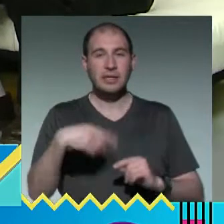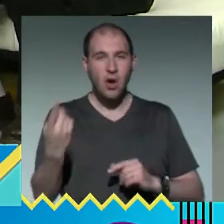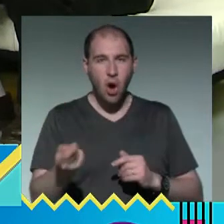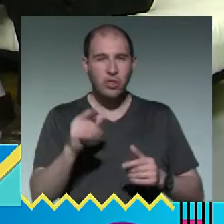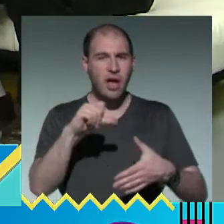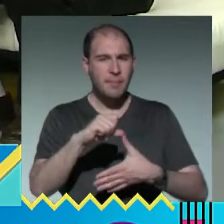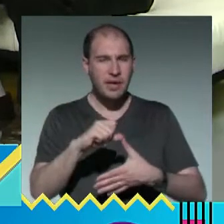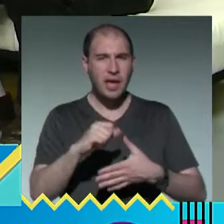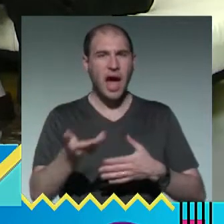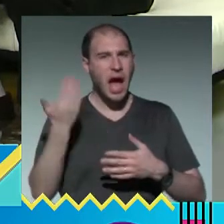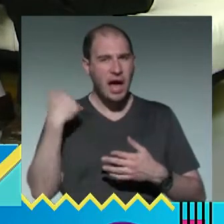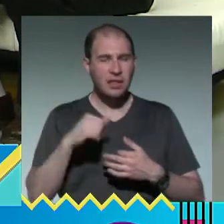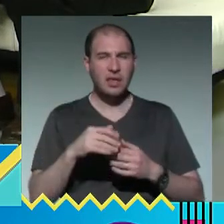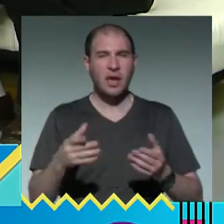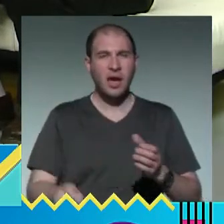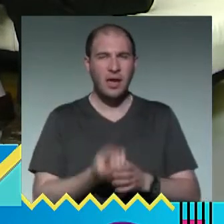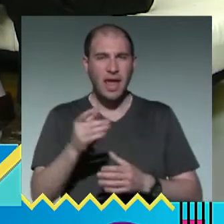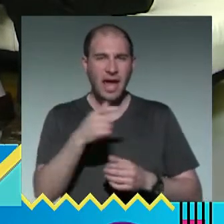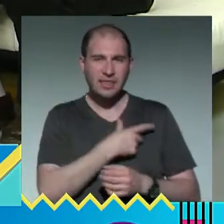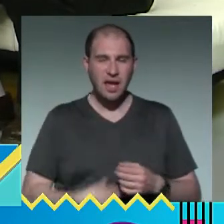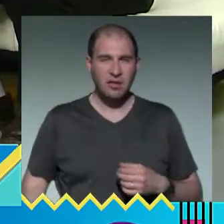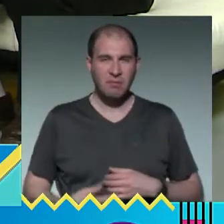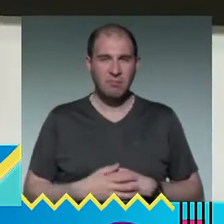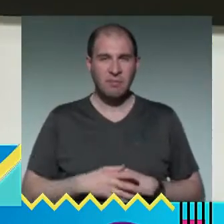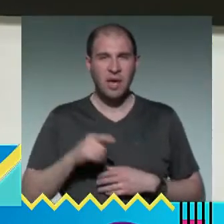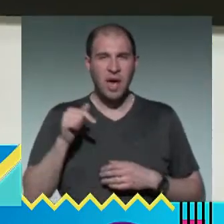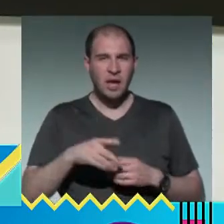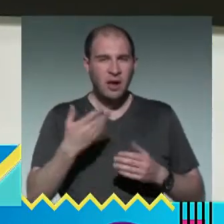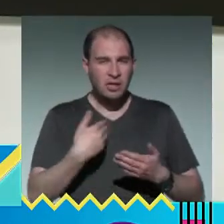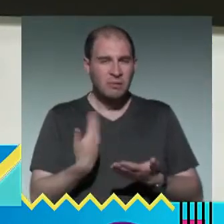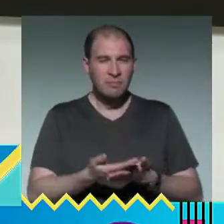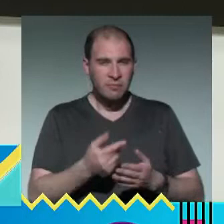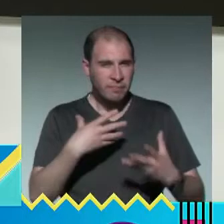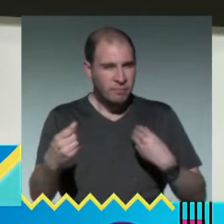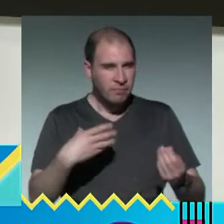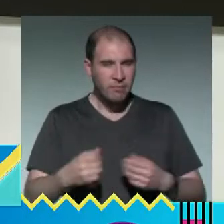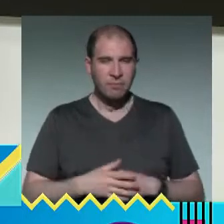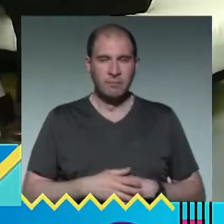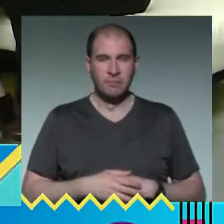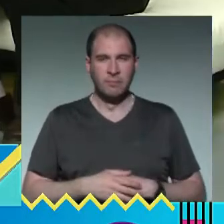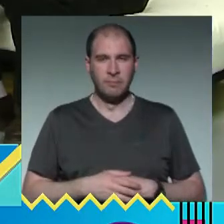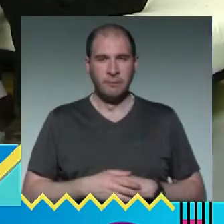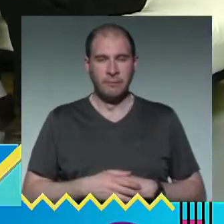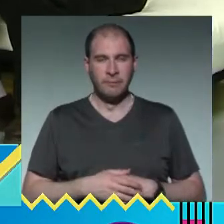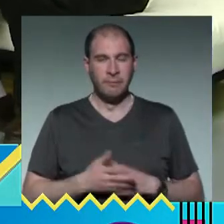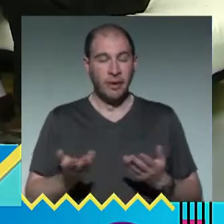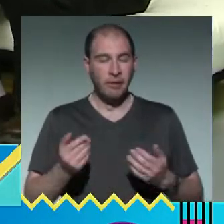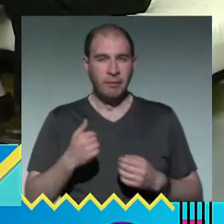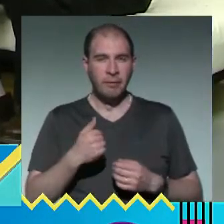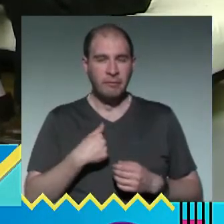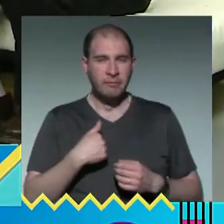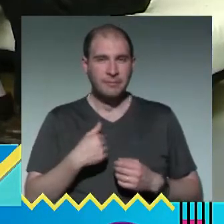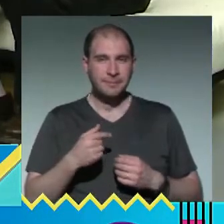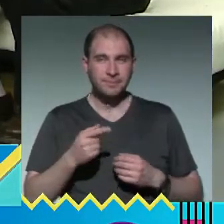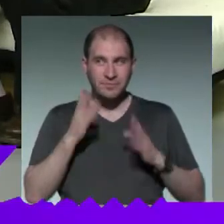de Latinoamérica en ese momento de conformación de los estados, estos pedidos? En realidad, bueno, yo la estaba